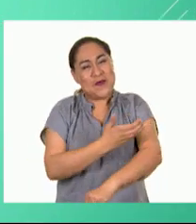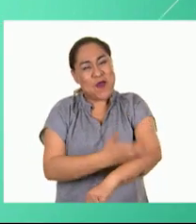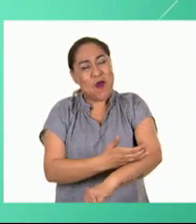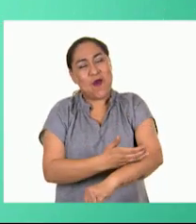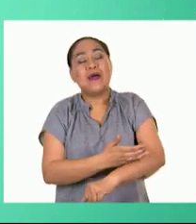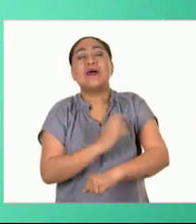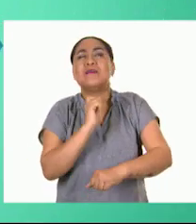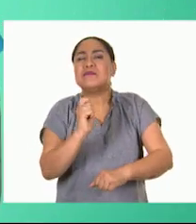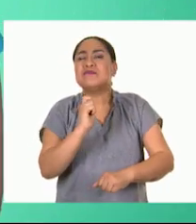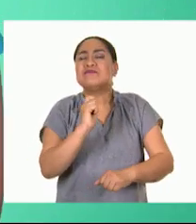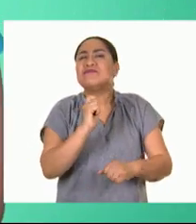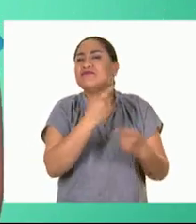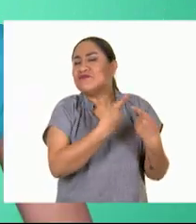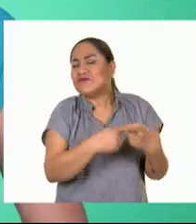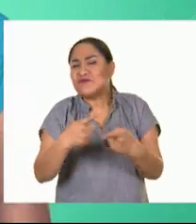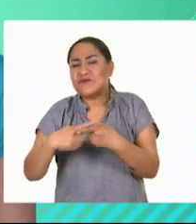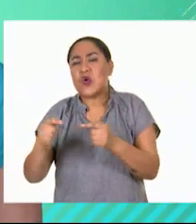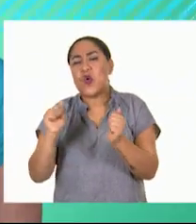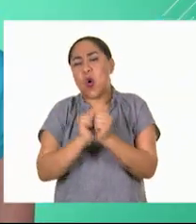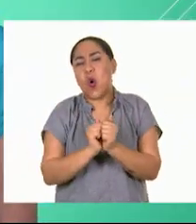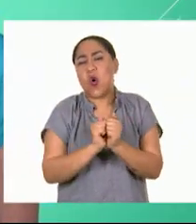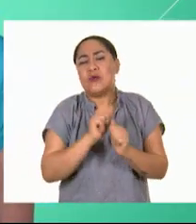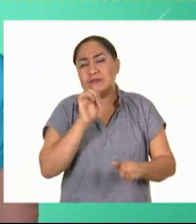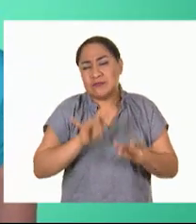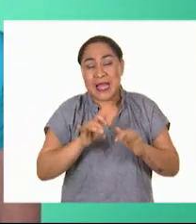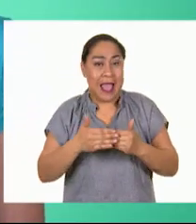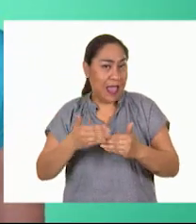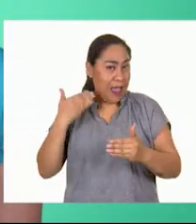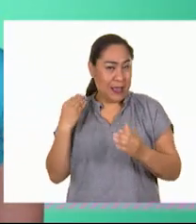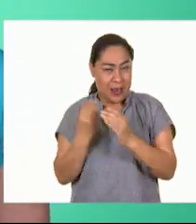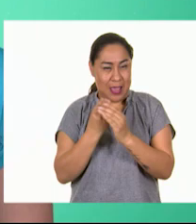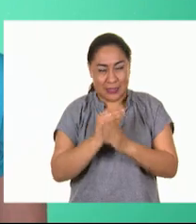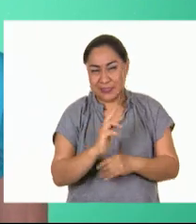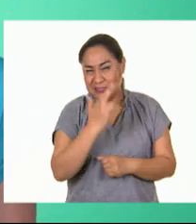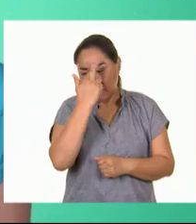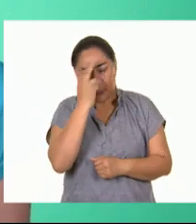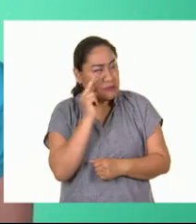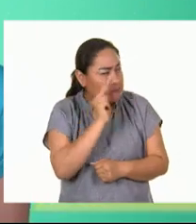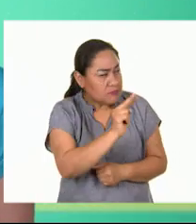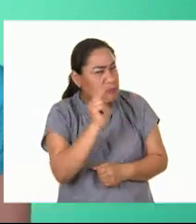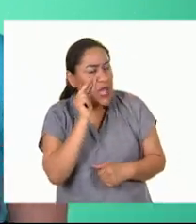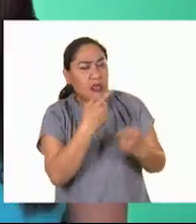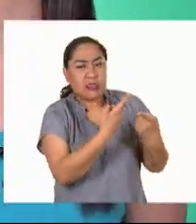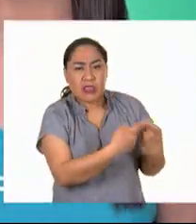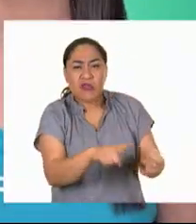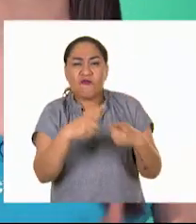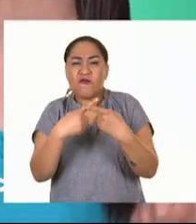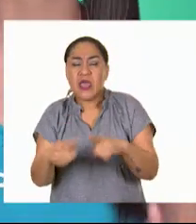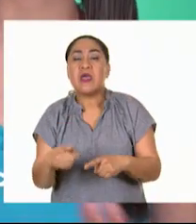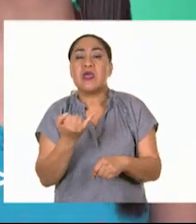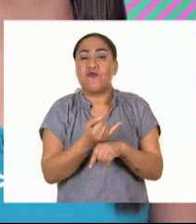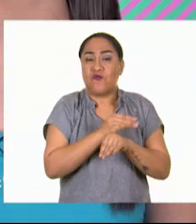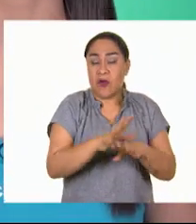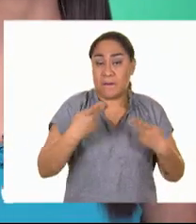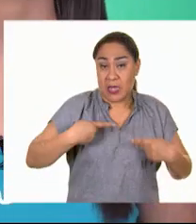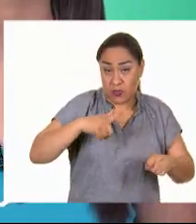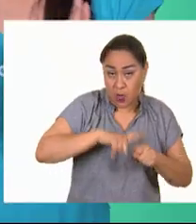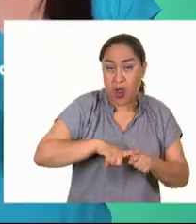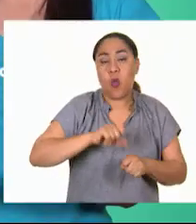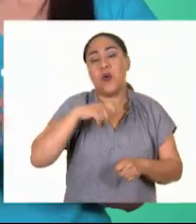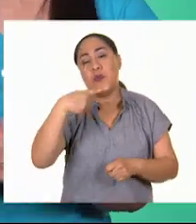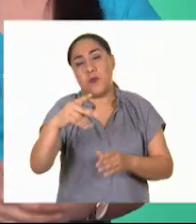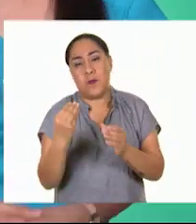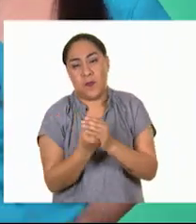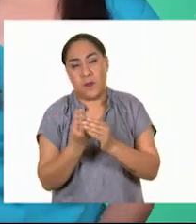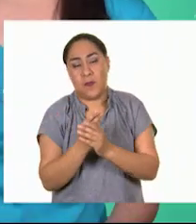más del mundo de la programación. En la lección anterior descubrieron la diferencia entre la información personal y la información privada,